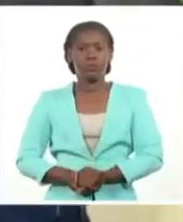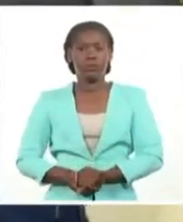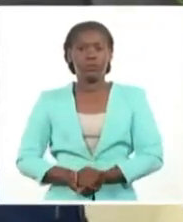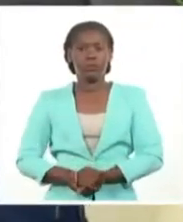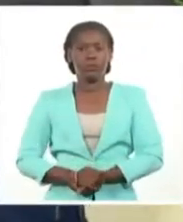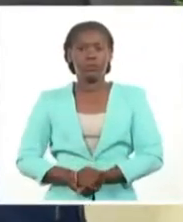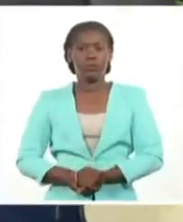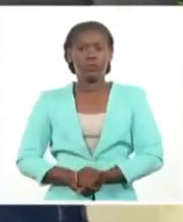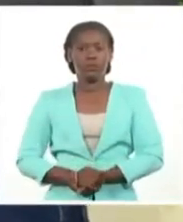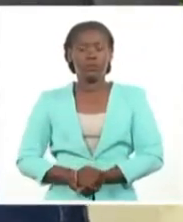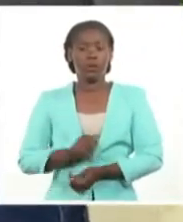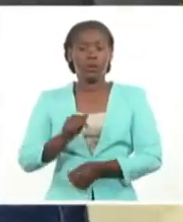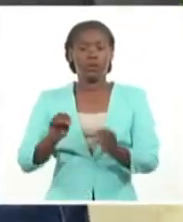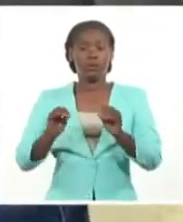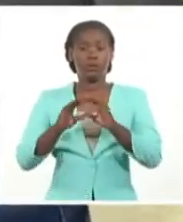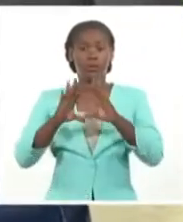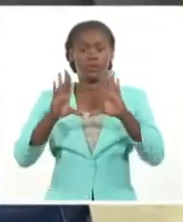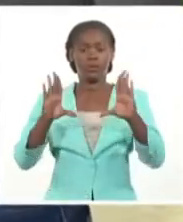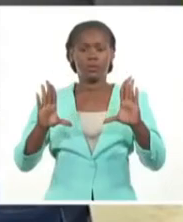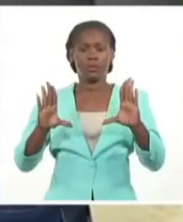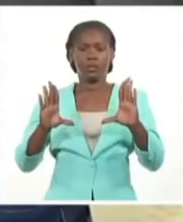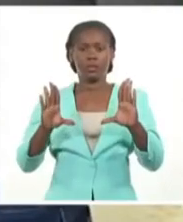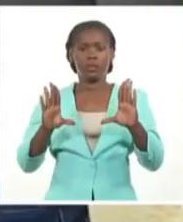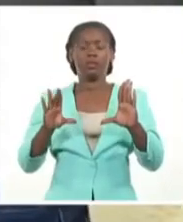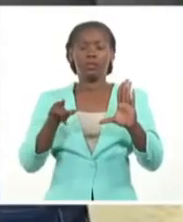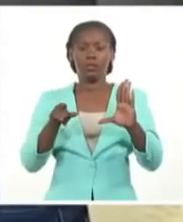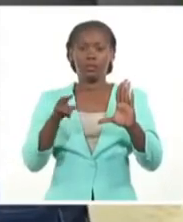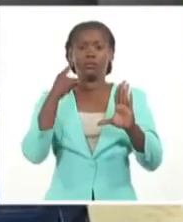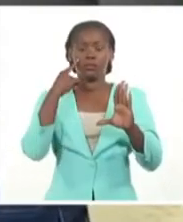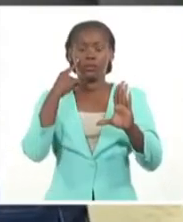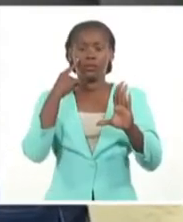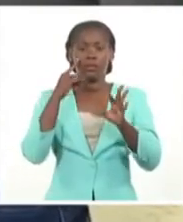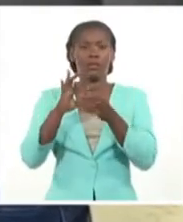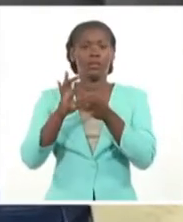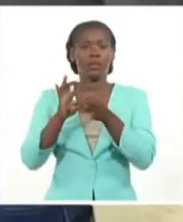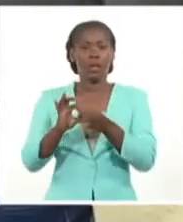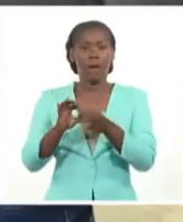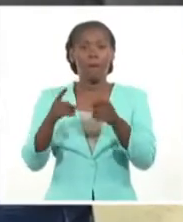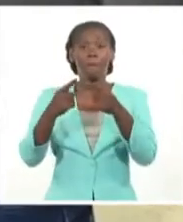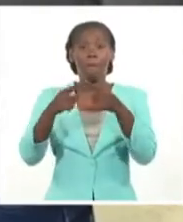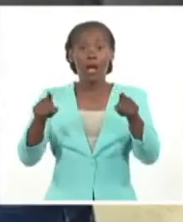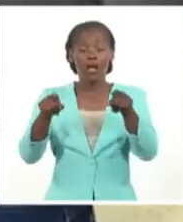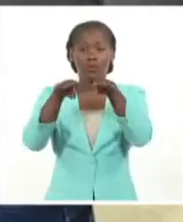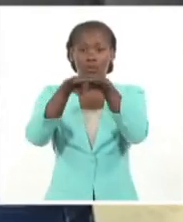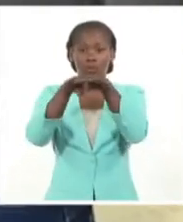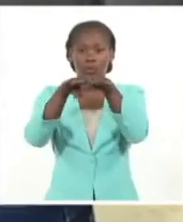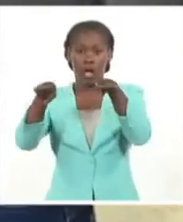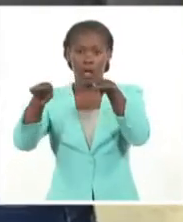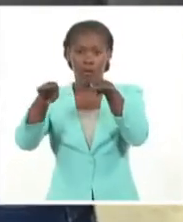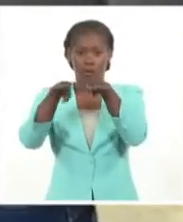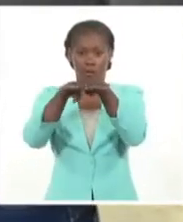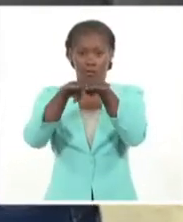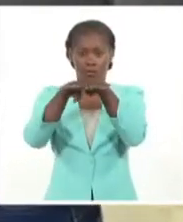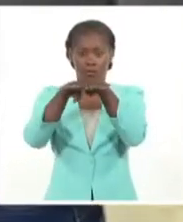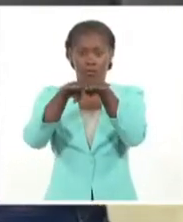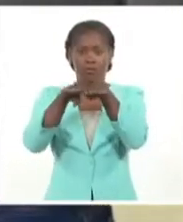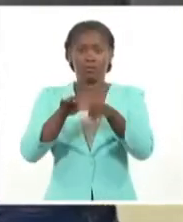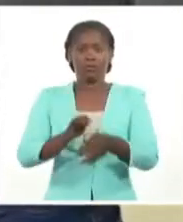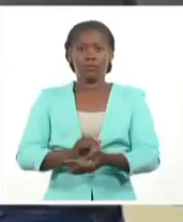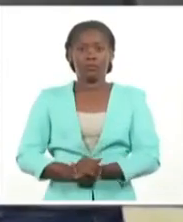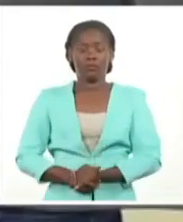la mañana de hoy se encuentra todavía en un estado crítico, pero con estabilidad hemodinámica.